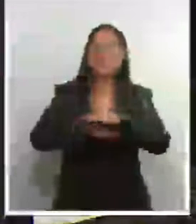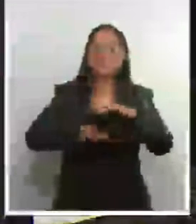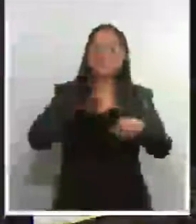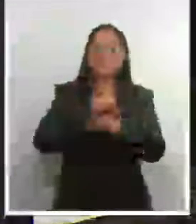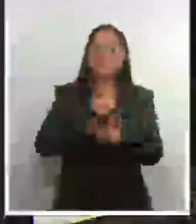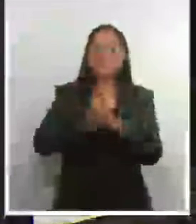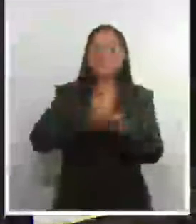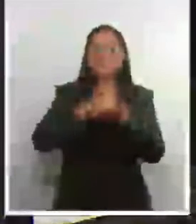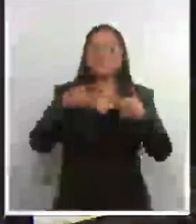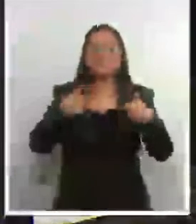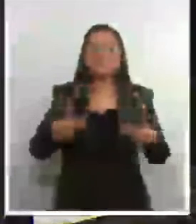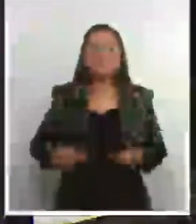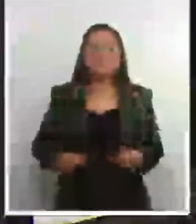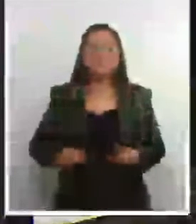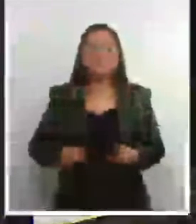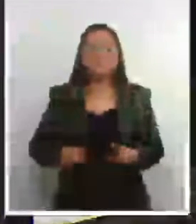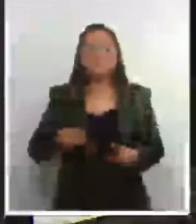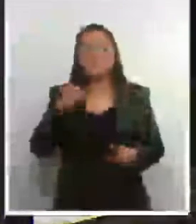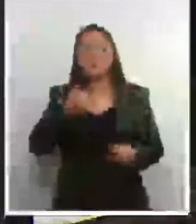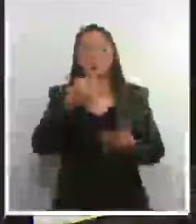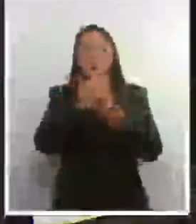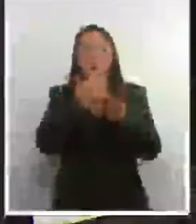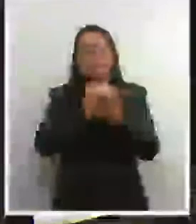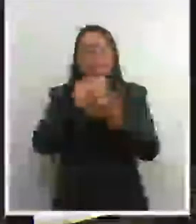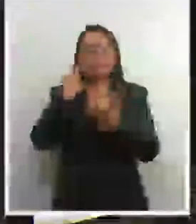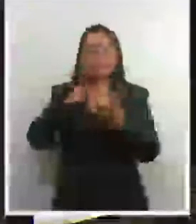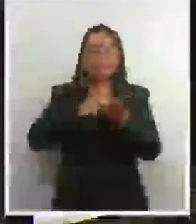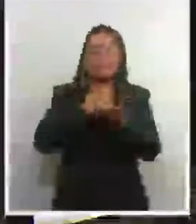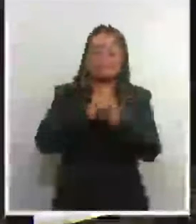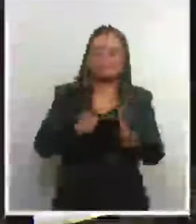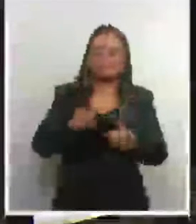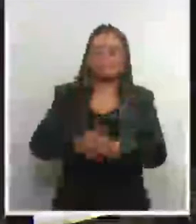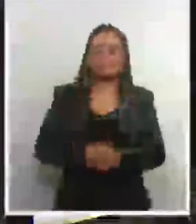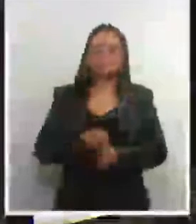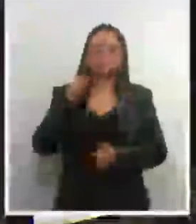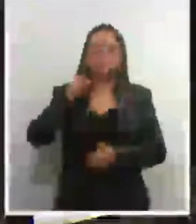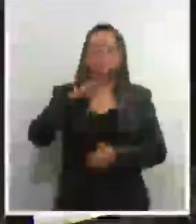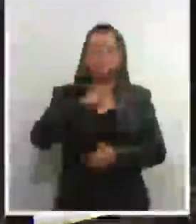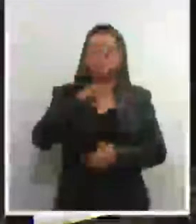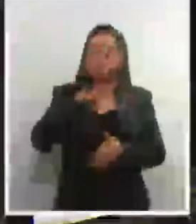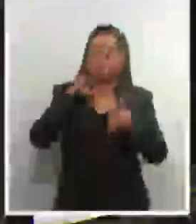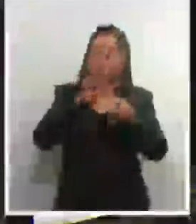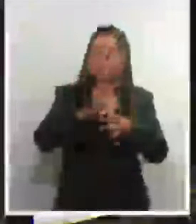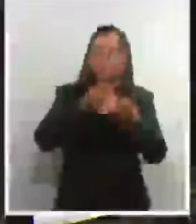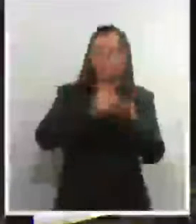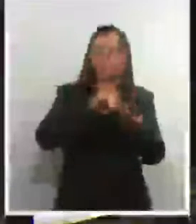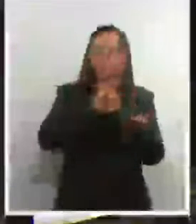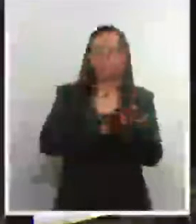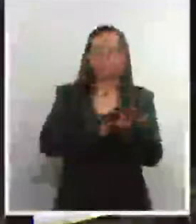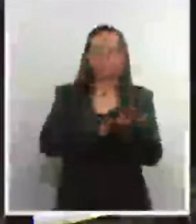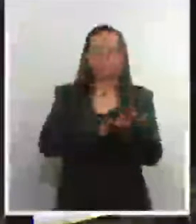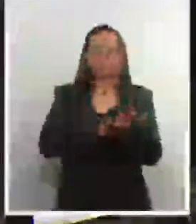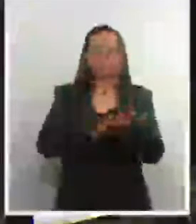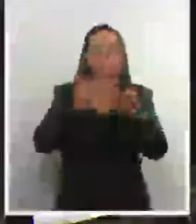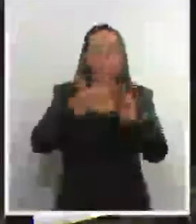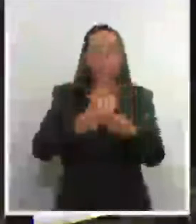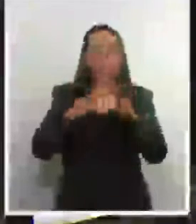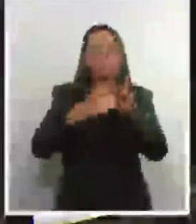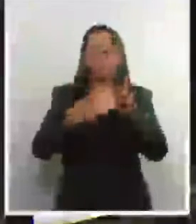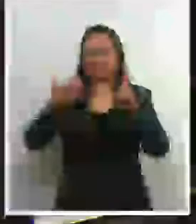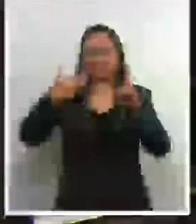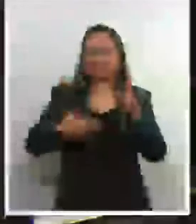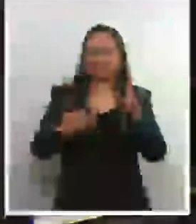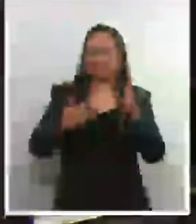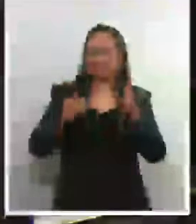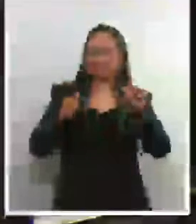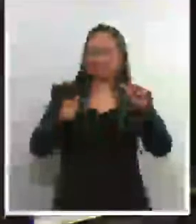fundamental que son los derechos humanos y los principios democráticos. Sí está, pero en el inciso D, no en el inciso A.